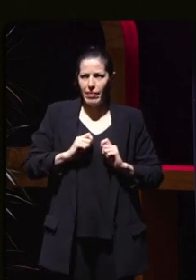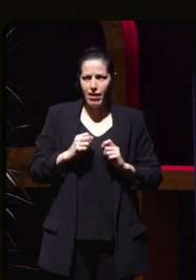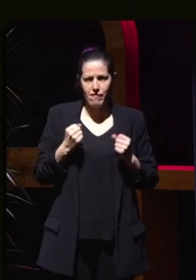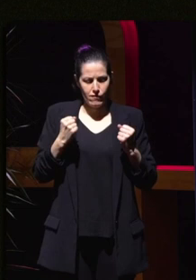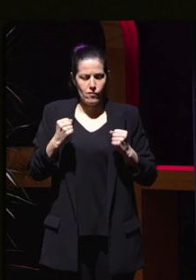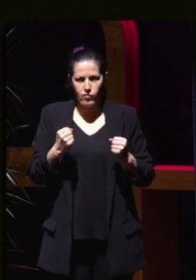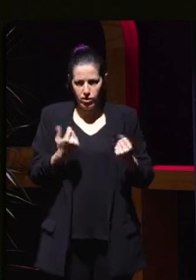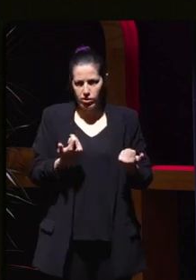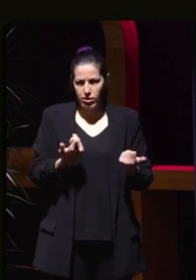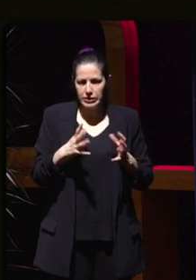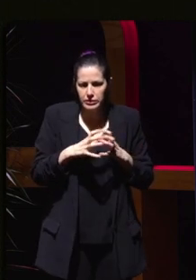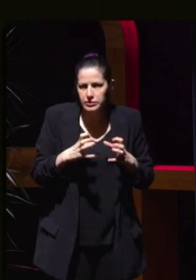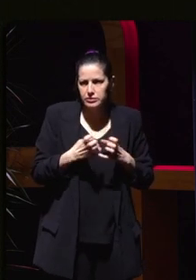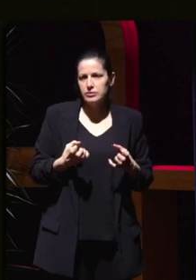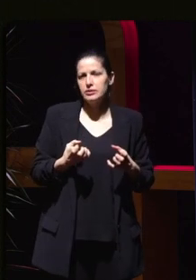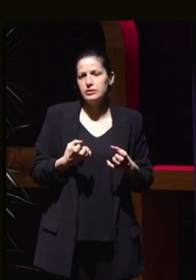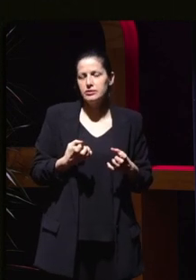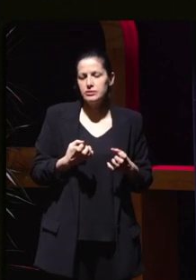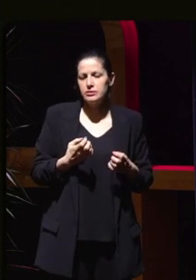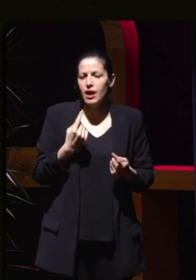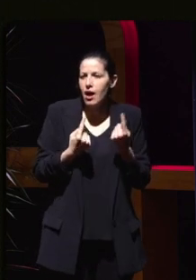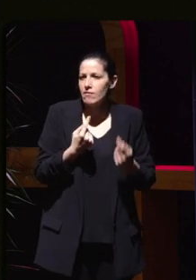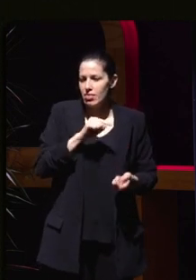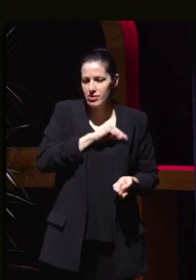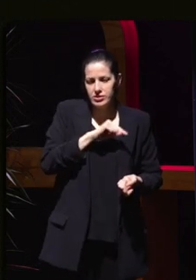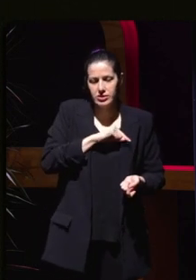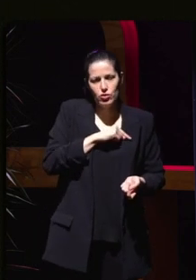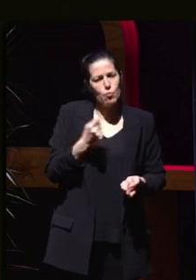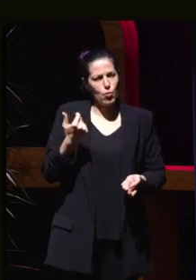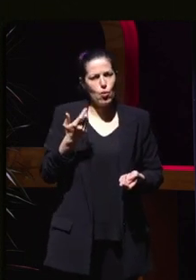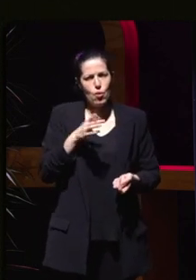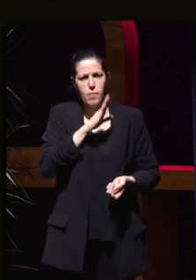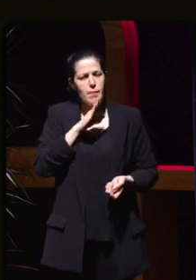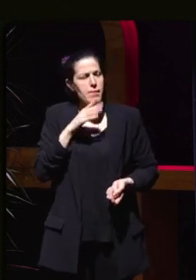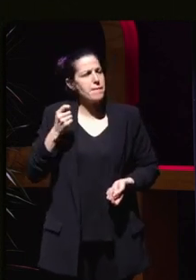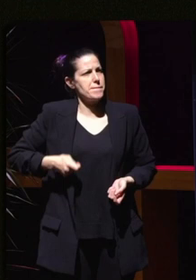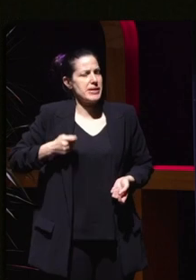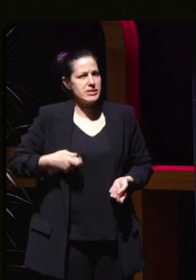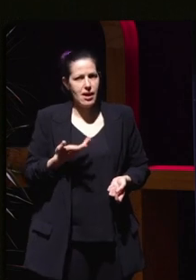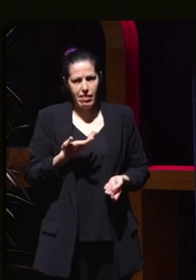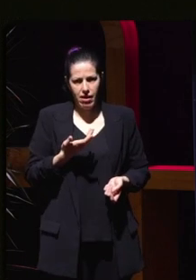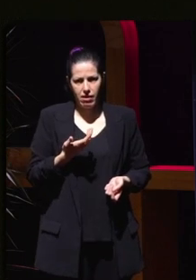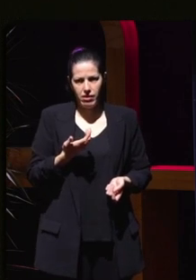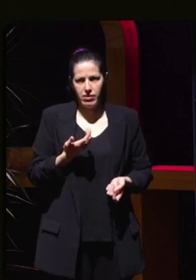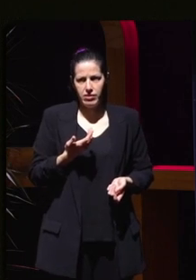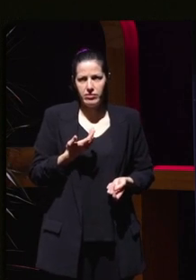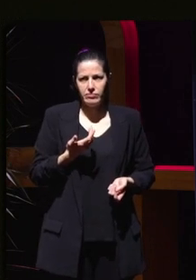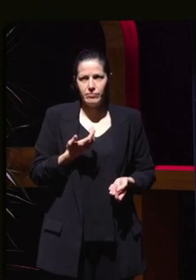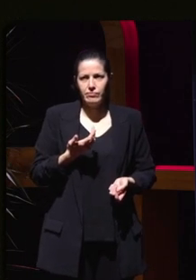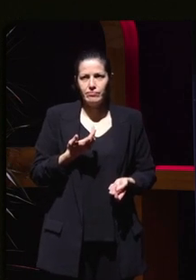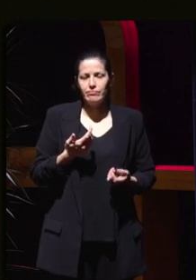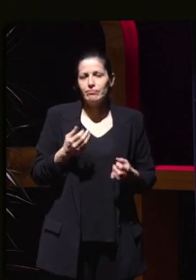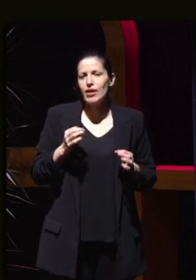las veces siento que que peco de Nike pesada porque parece que utilizo como ejemplo para todas las cosas pero